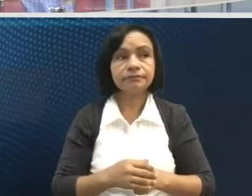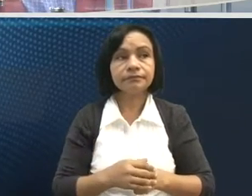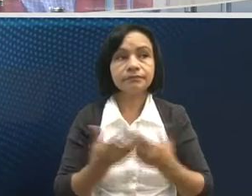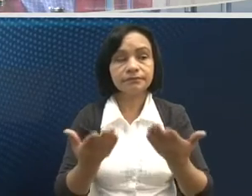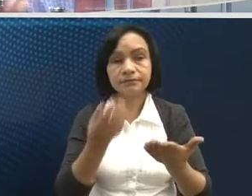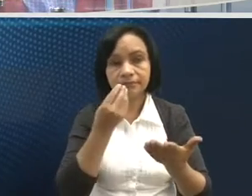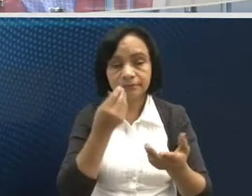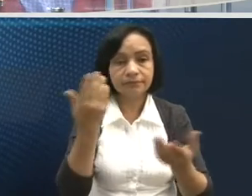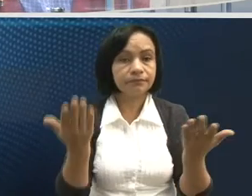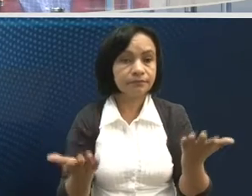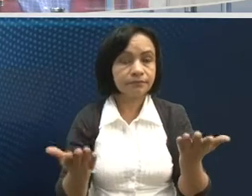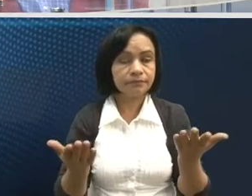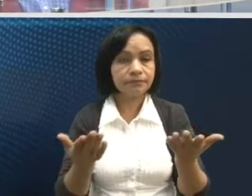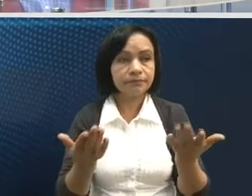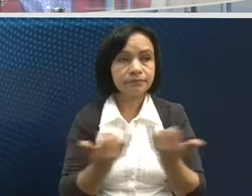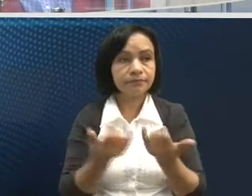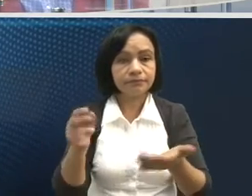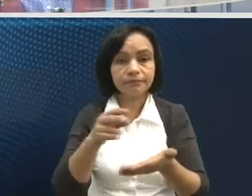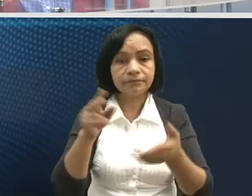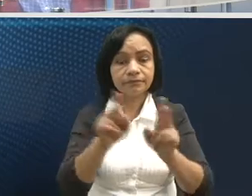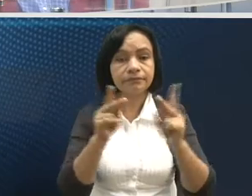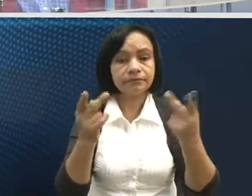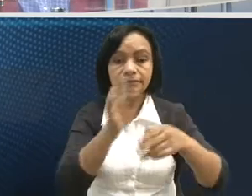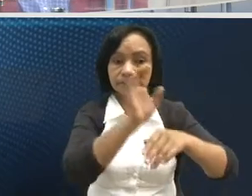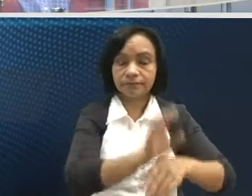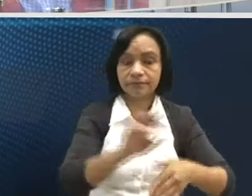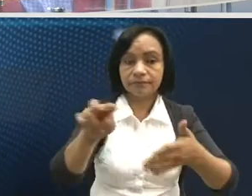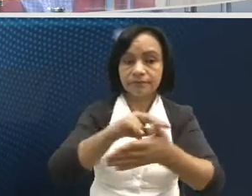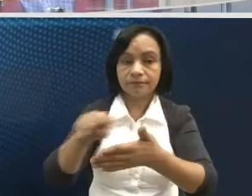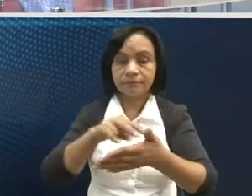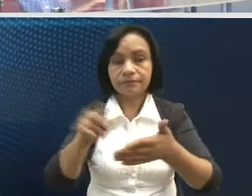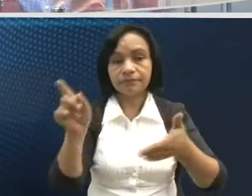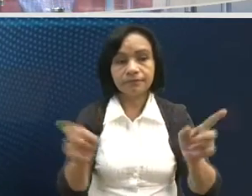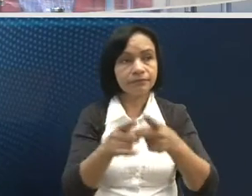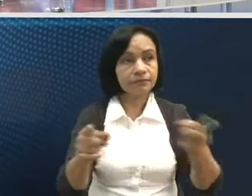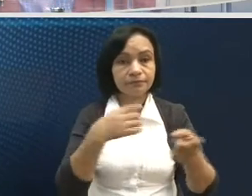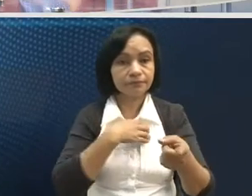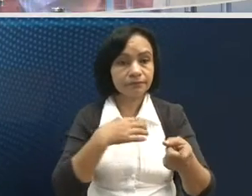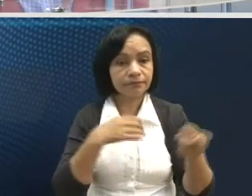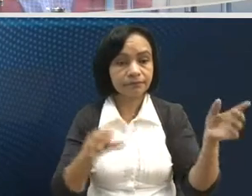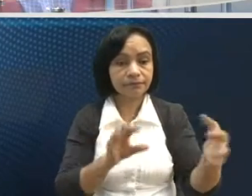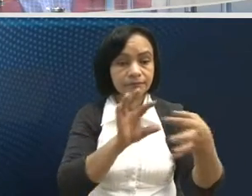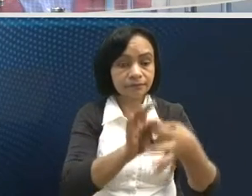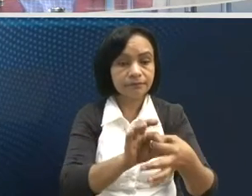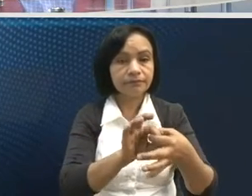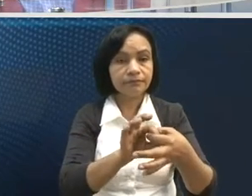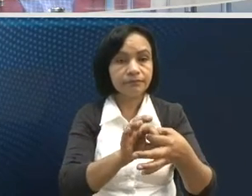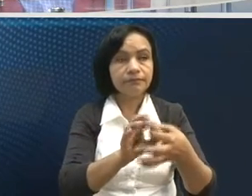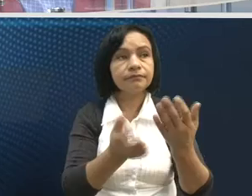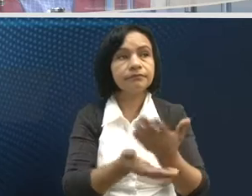nuestros alimentos, nuestras fiestas populares, nuestros bailes, nuestra música. O sea, vos vas integrando, estamos